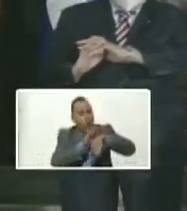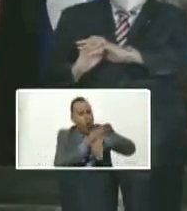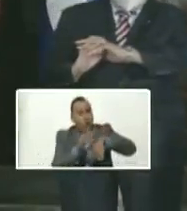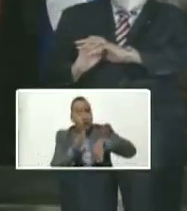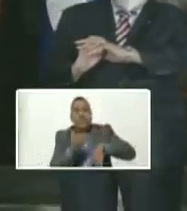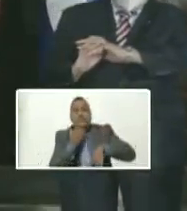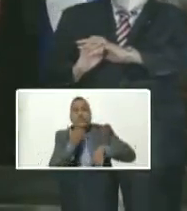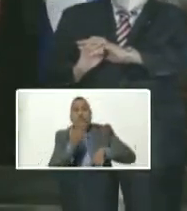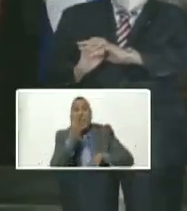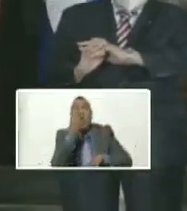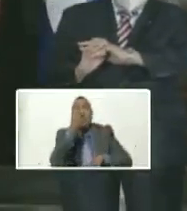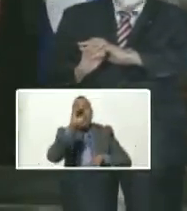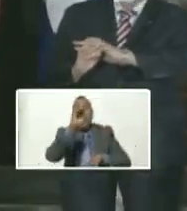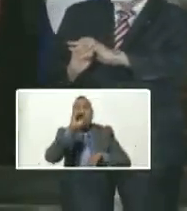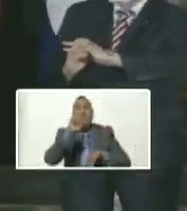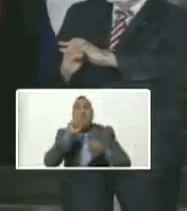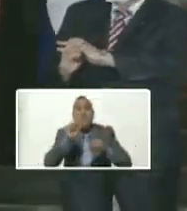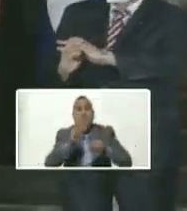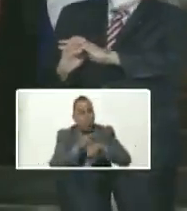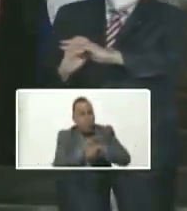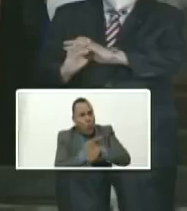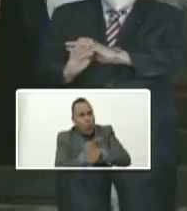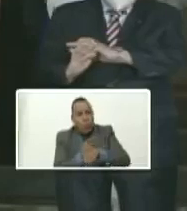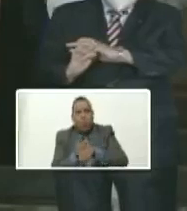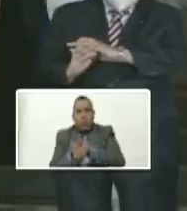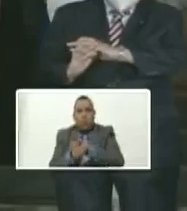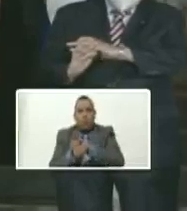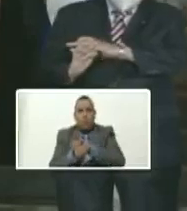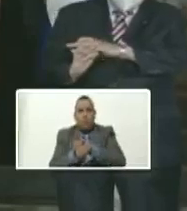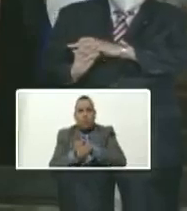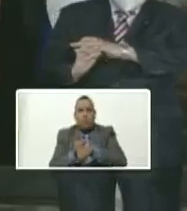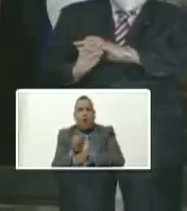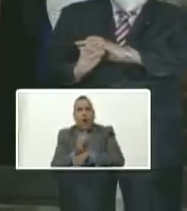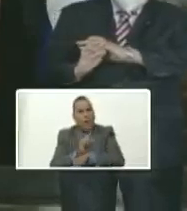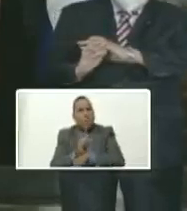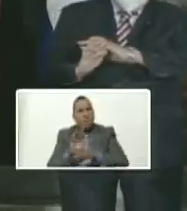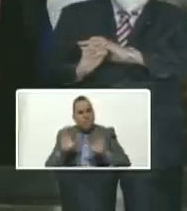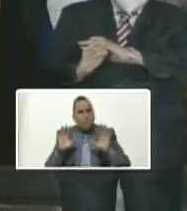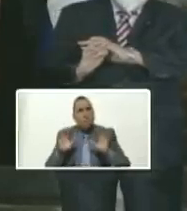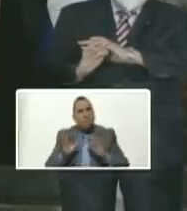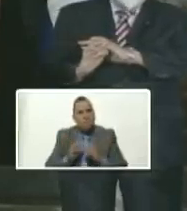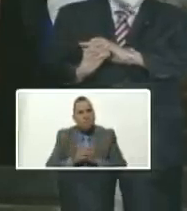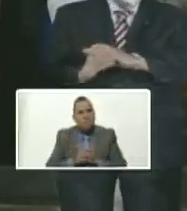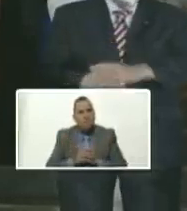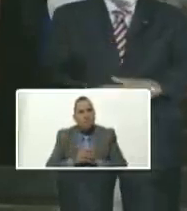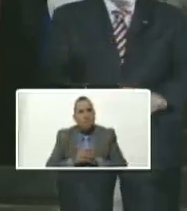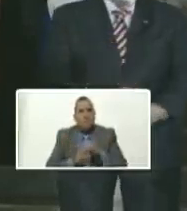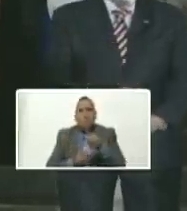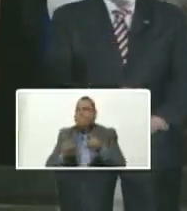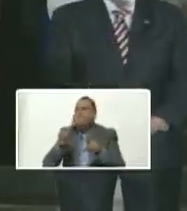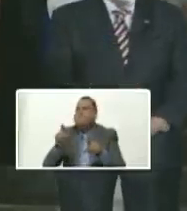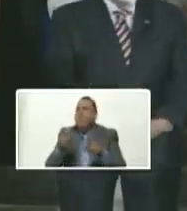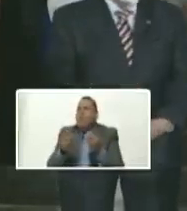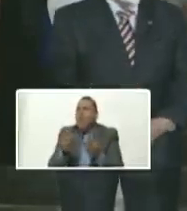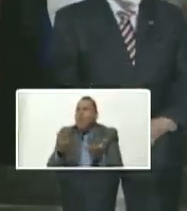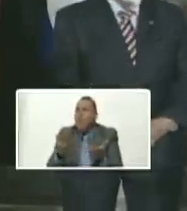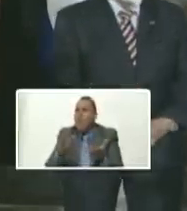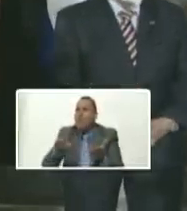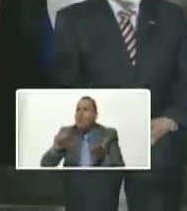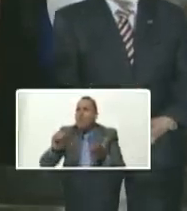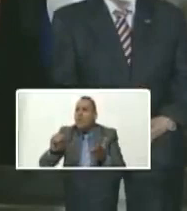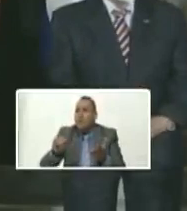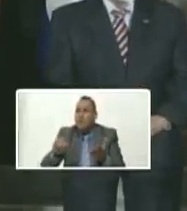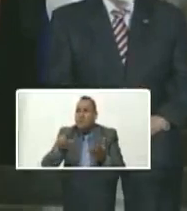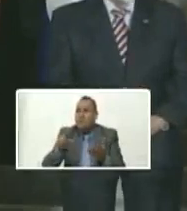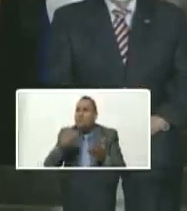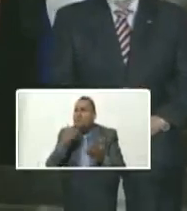40 minutos, ¿verdad? ¿Ah? Y fue rapidito. ¿Cómo va la cosa ahí, Márquez?